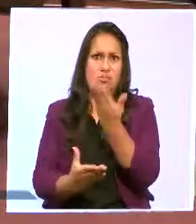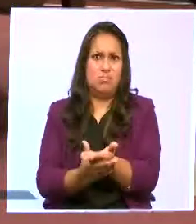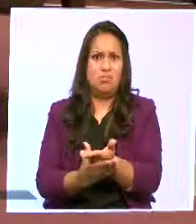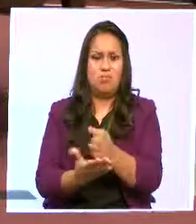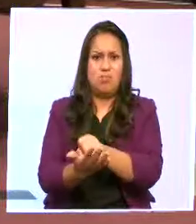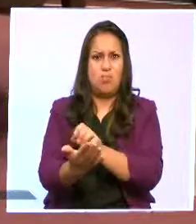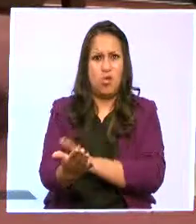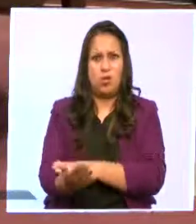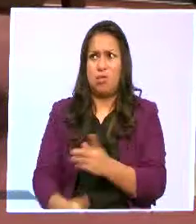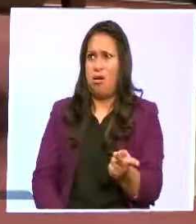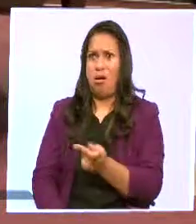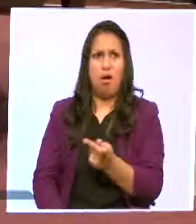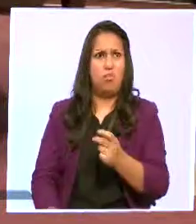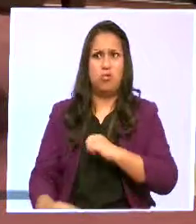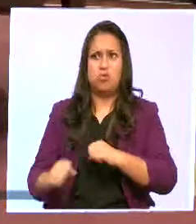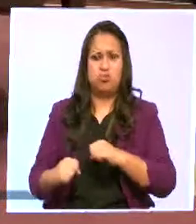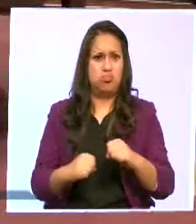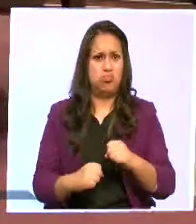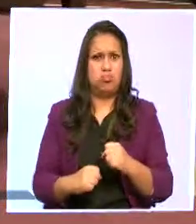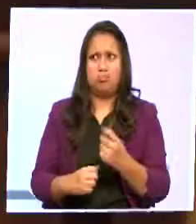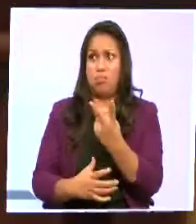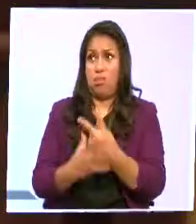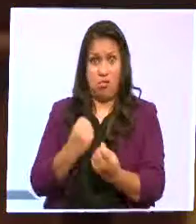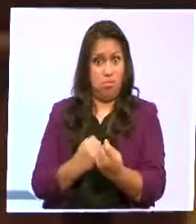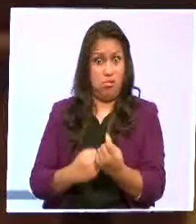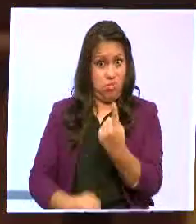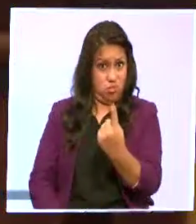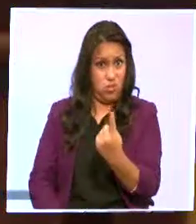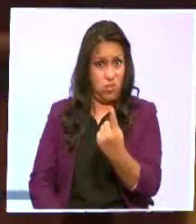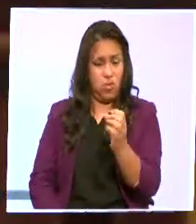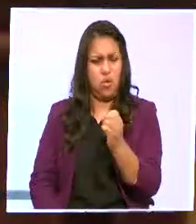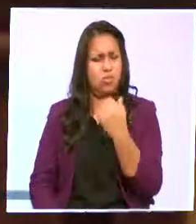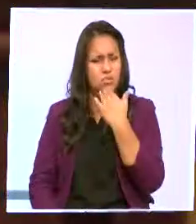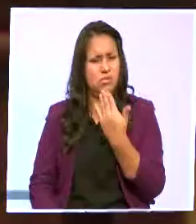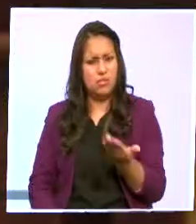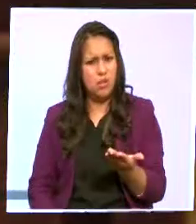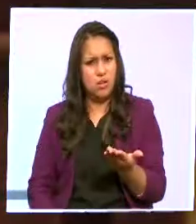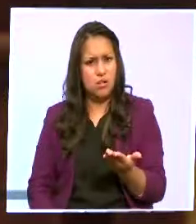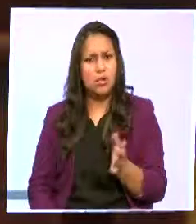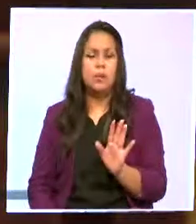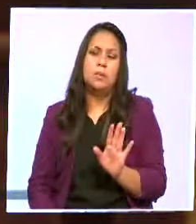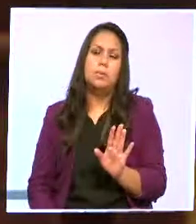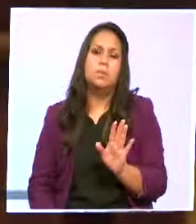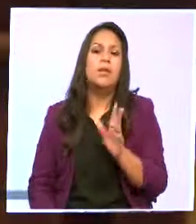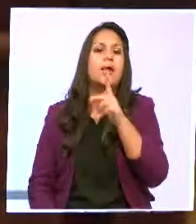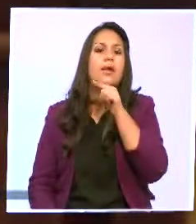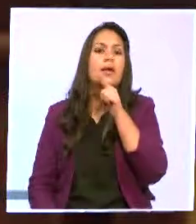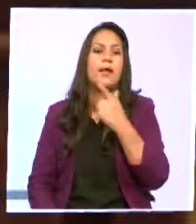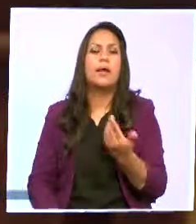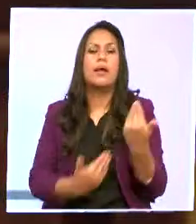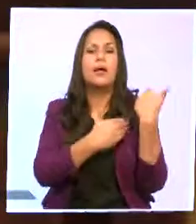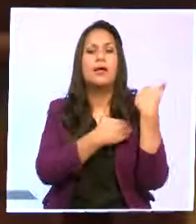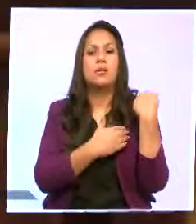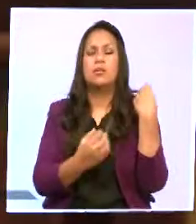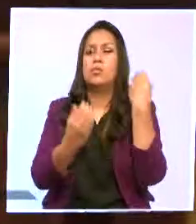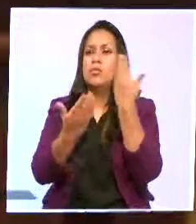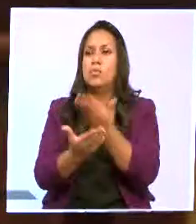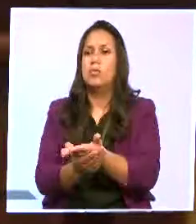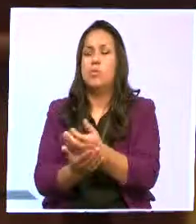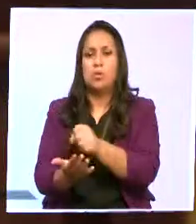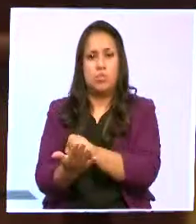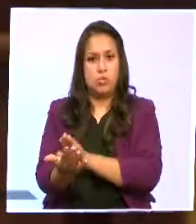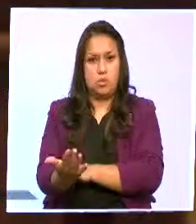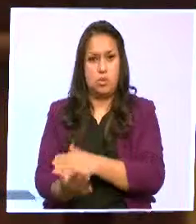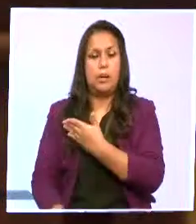procesar a ambos quien tiene la potestad de presentar proyectos de ley es el presidente de la república con